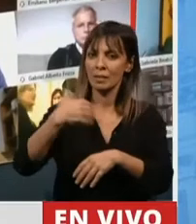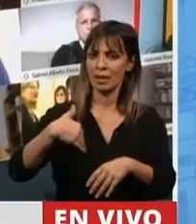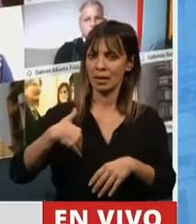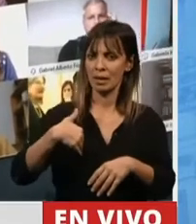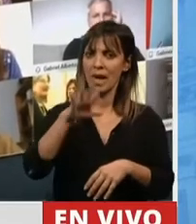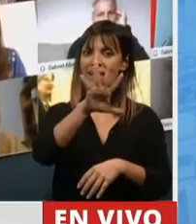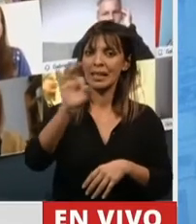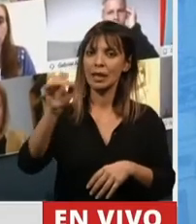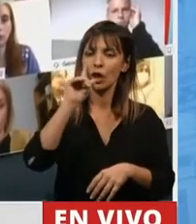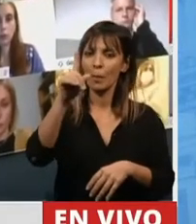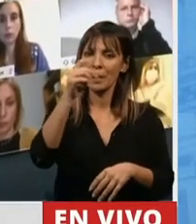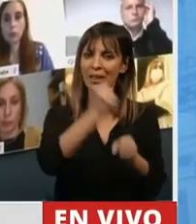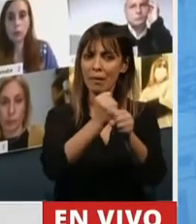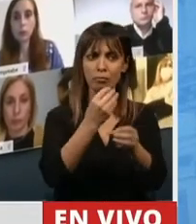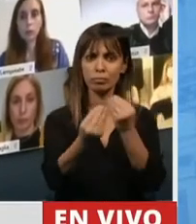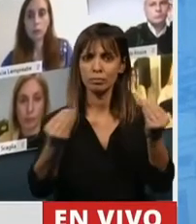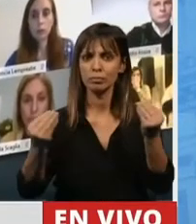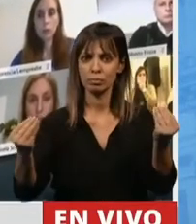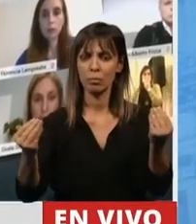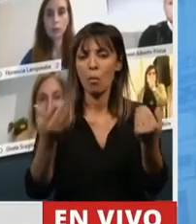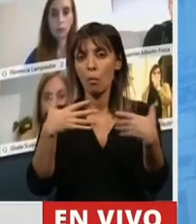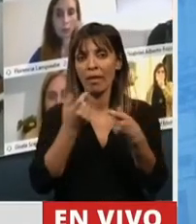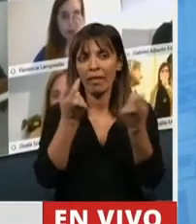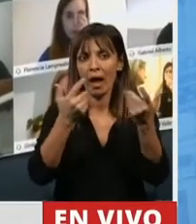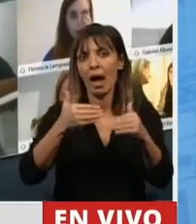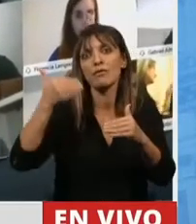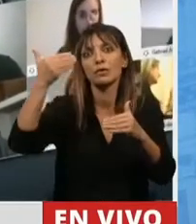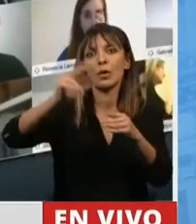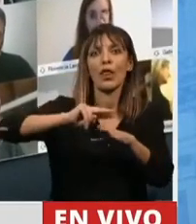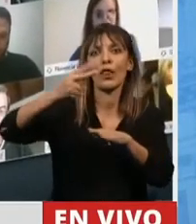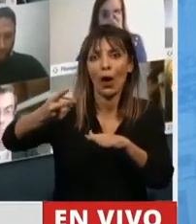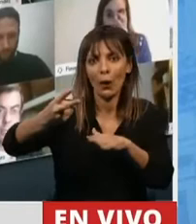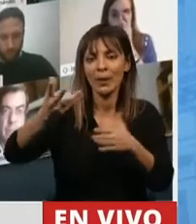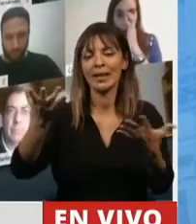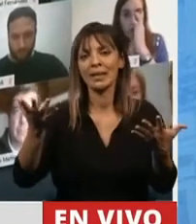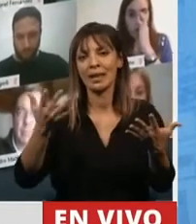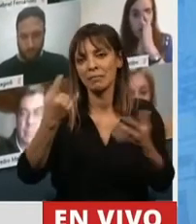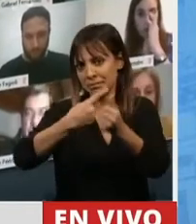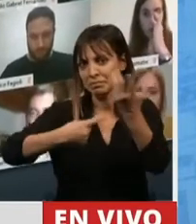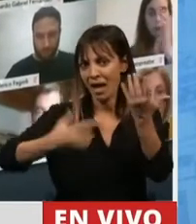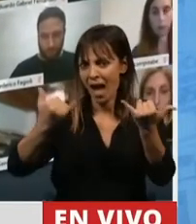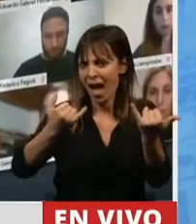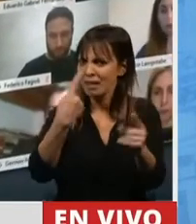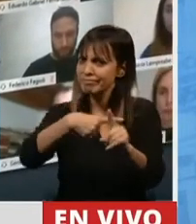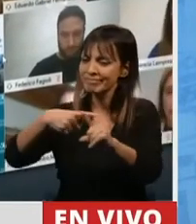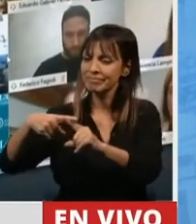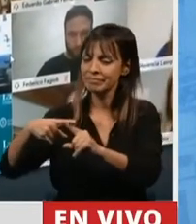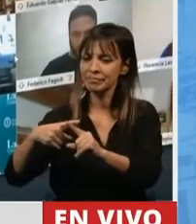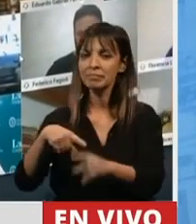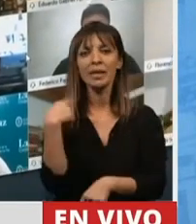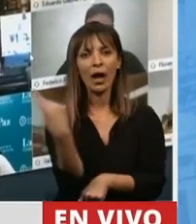Hablamos de 500.000 empleos, que pueden llegar a ser 1 millón de empleos en el futuro, etcétera, etcétera. O sea, estamos